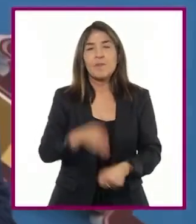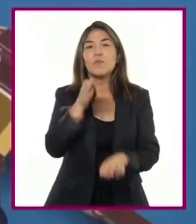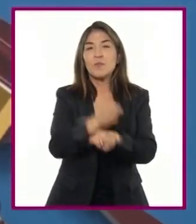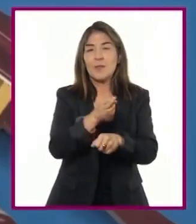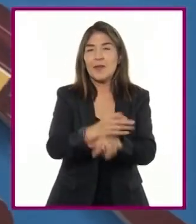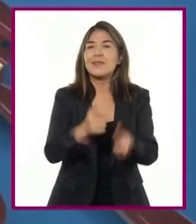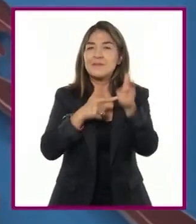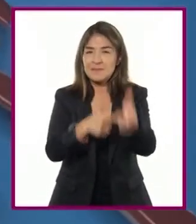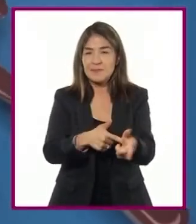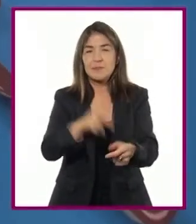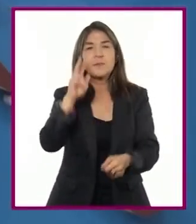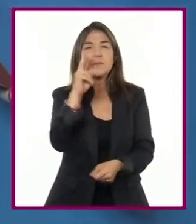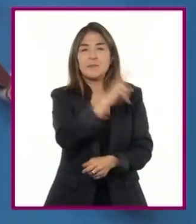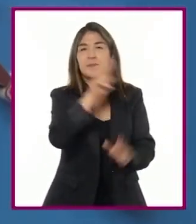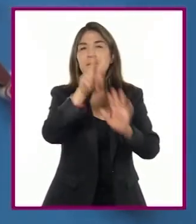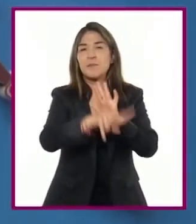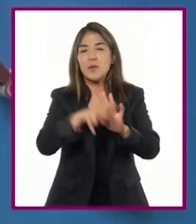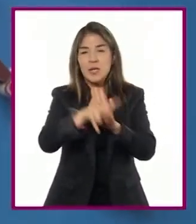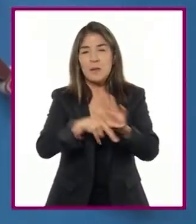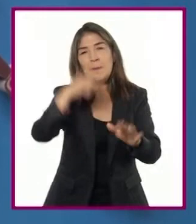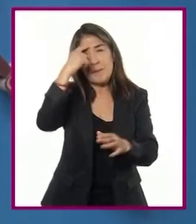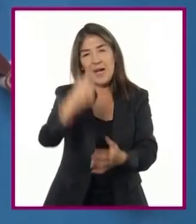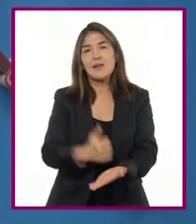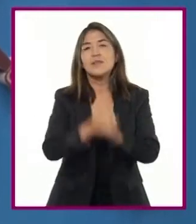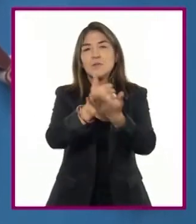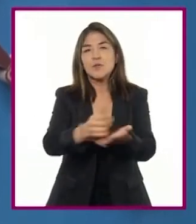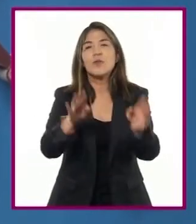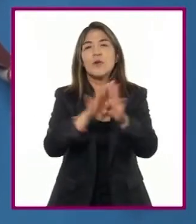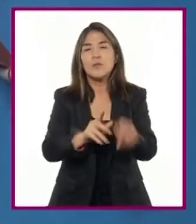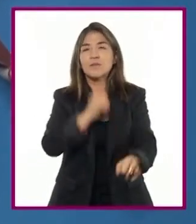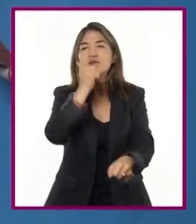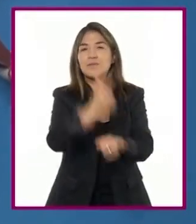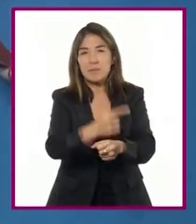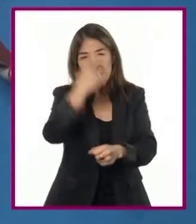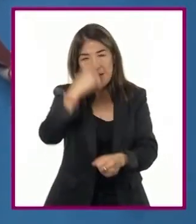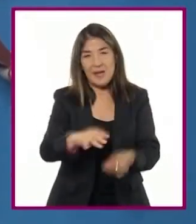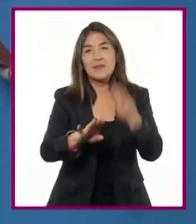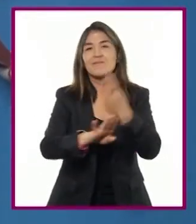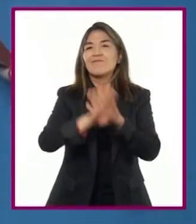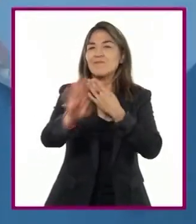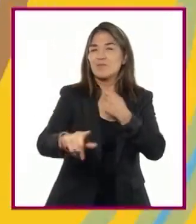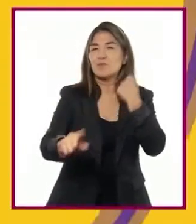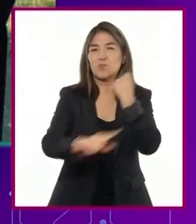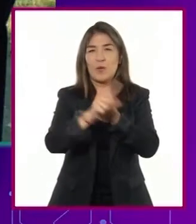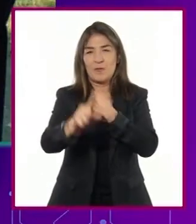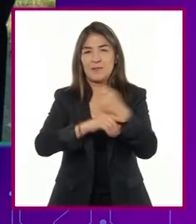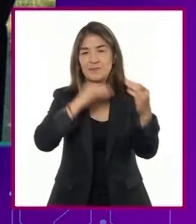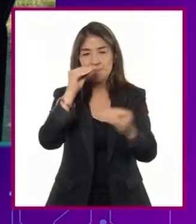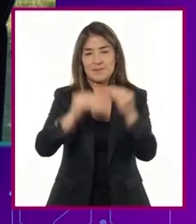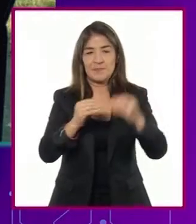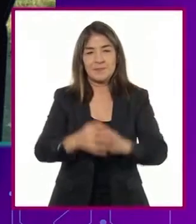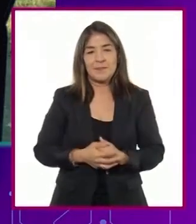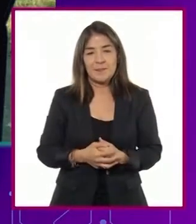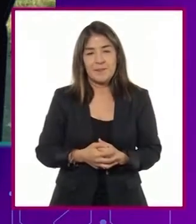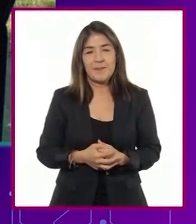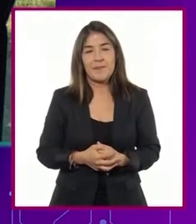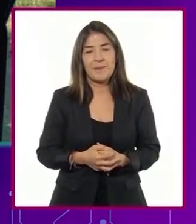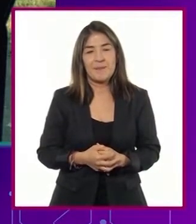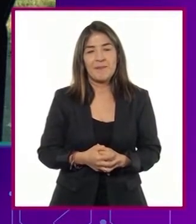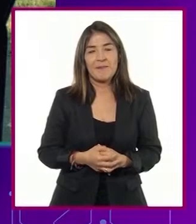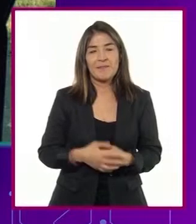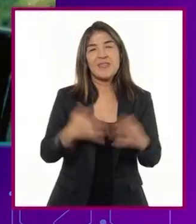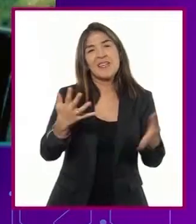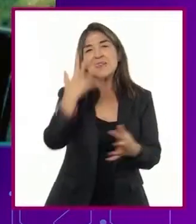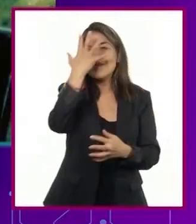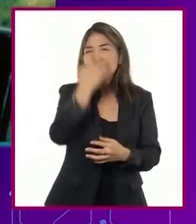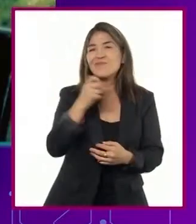veamos y escuchemos el siguiente video que nos ayudará a identificar la prevención de los conflictos. Qué triste que Regina y Rafa se hayan cambiado